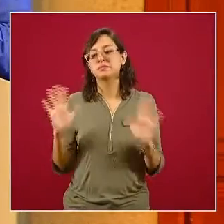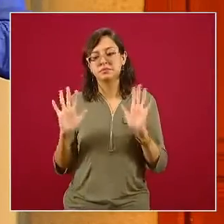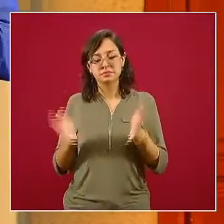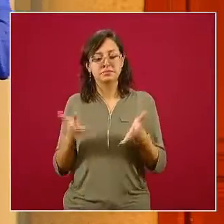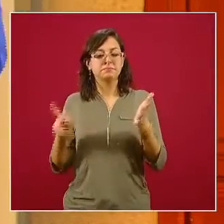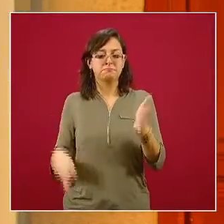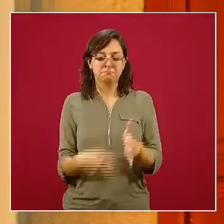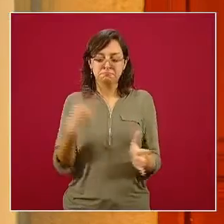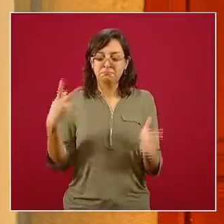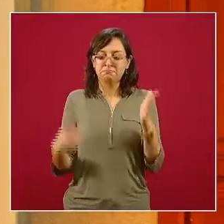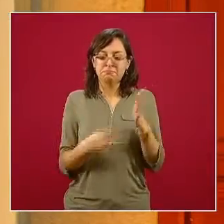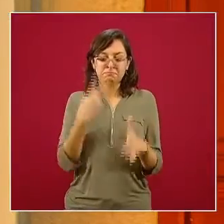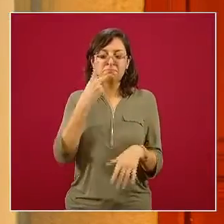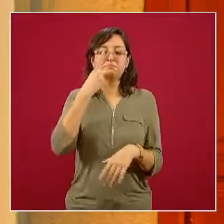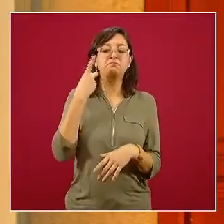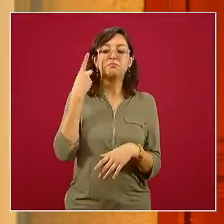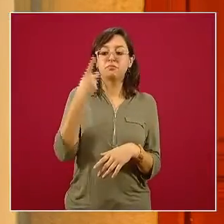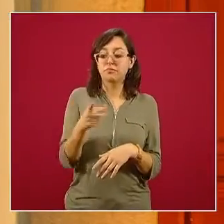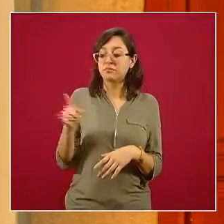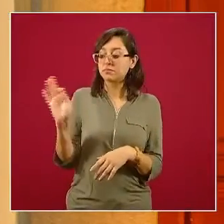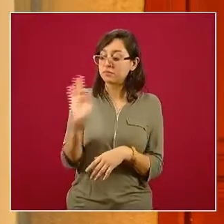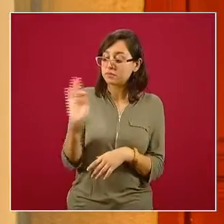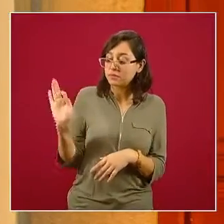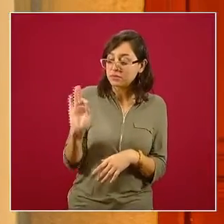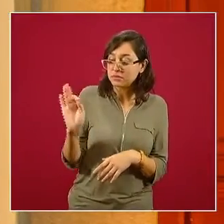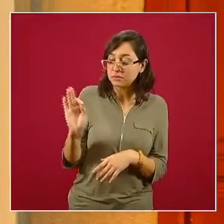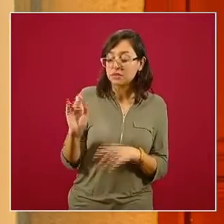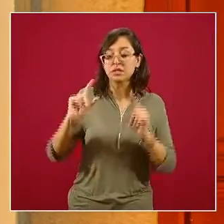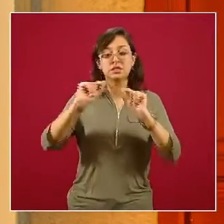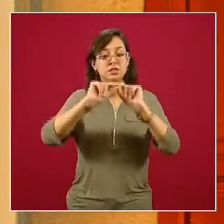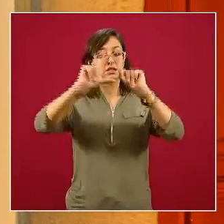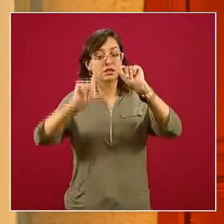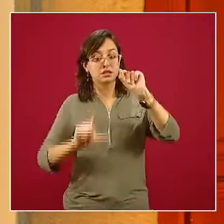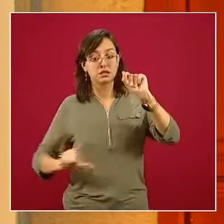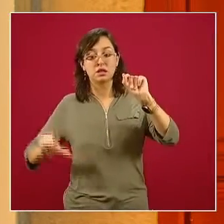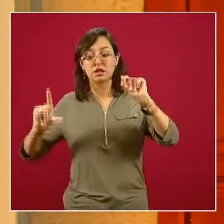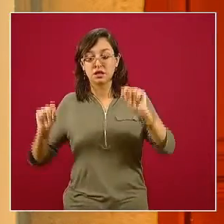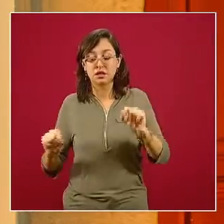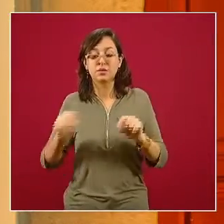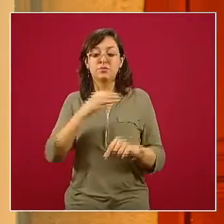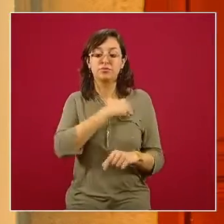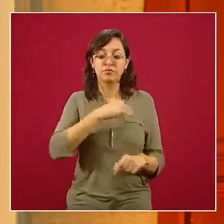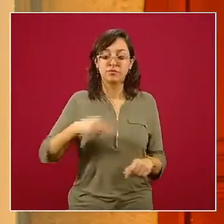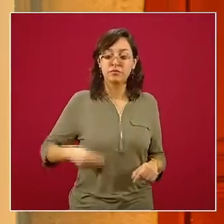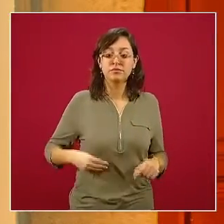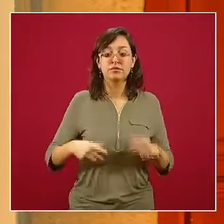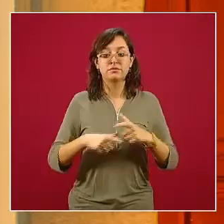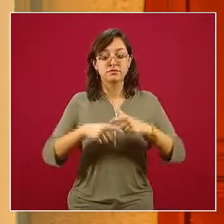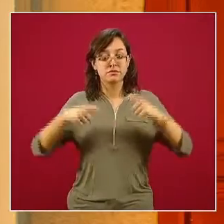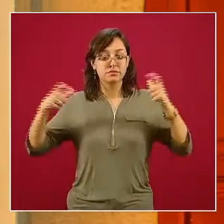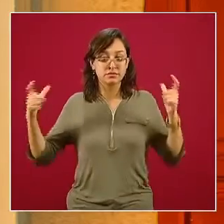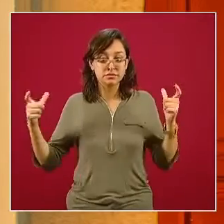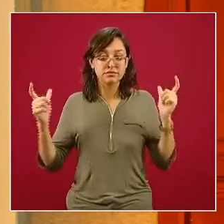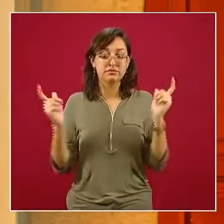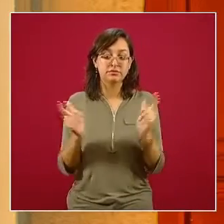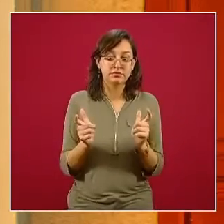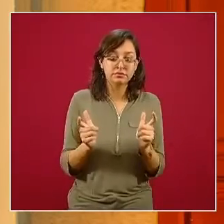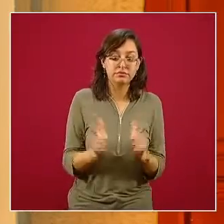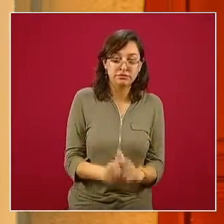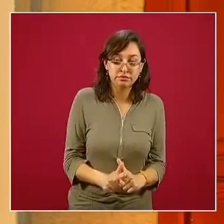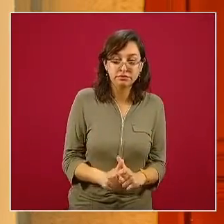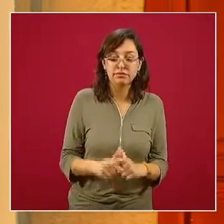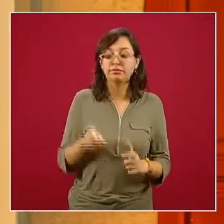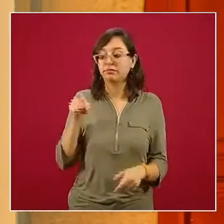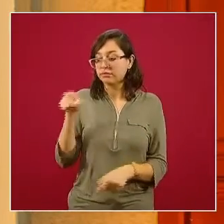comentado también repetidamente, en toda la República, en los municipios grandes, medianos, pequeños,